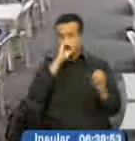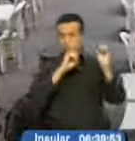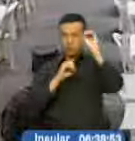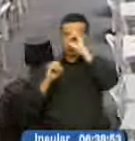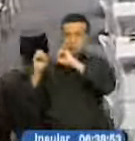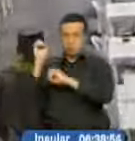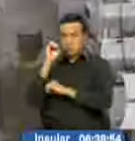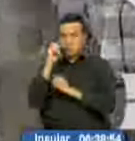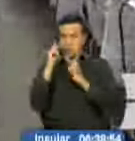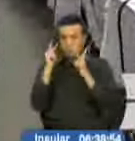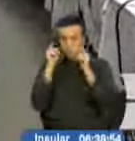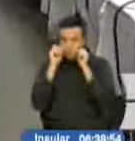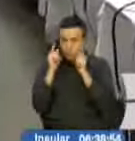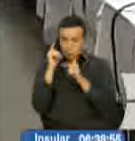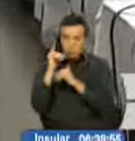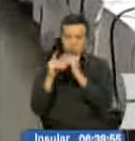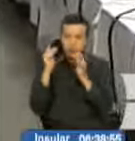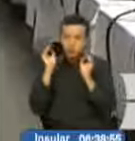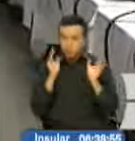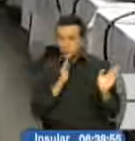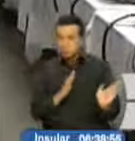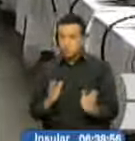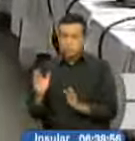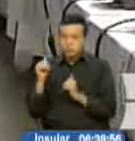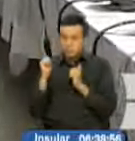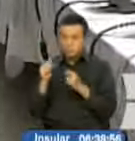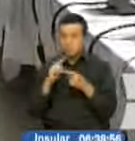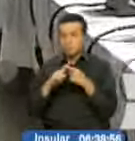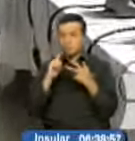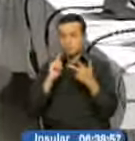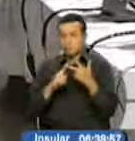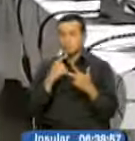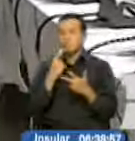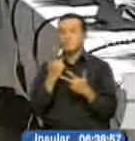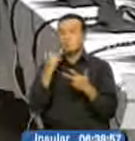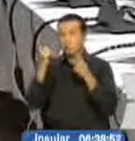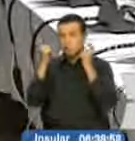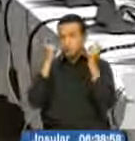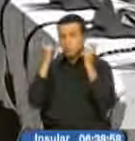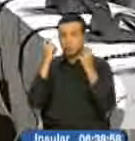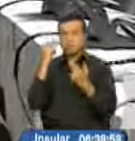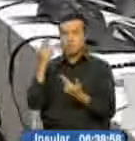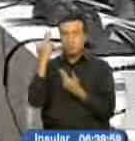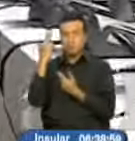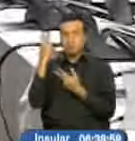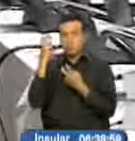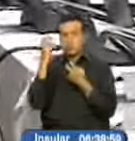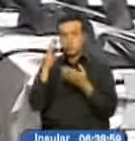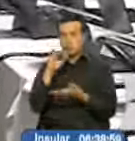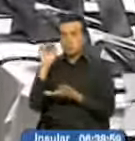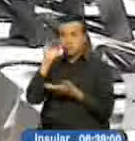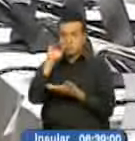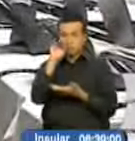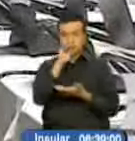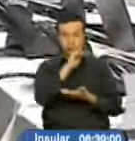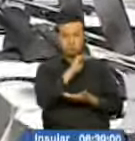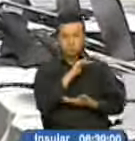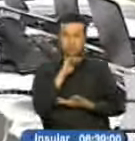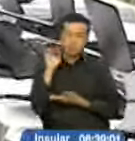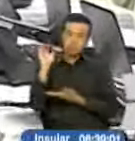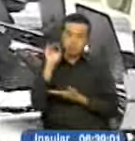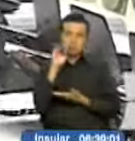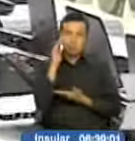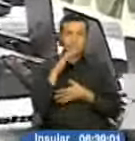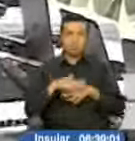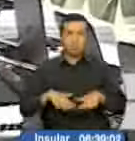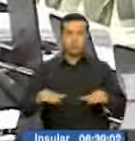cuales estarán vigilando que el proceso se haga de acuerdo a lo planificado y obviamente el control de Fuerzas Armadas para el transporte del paquete desde las mesas hasta la bodega